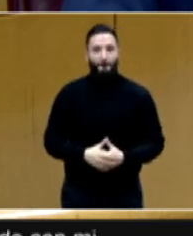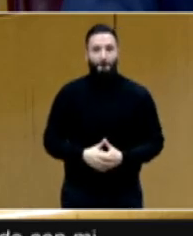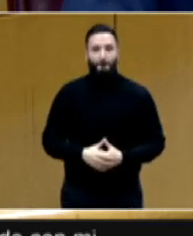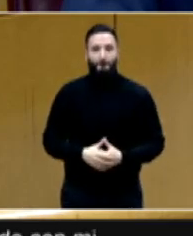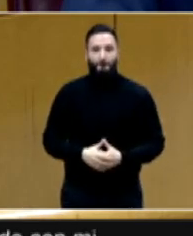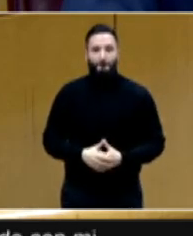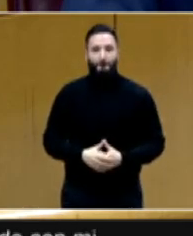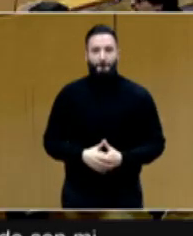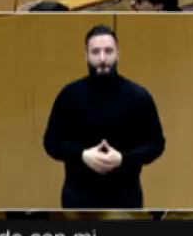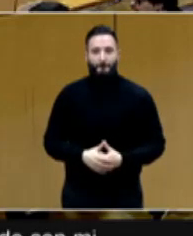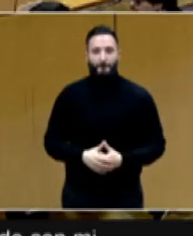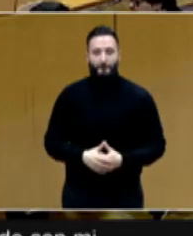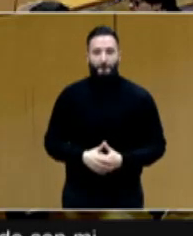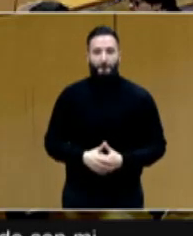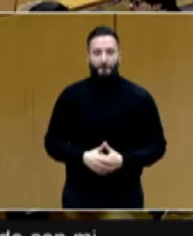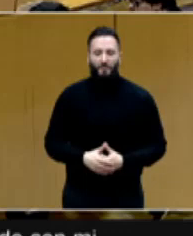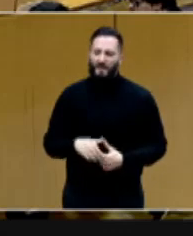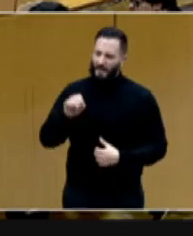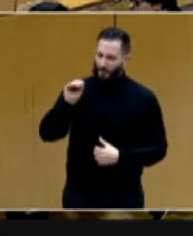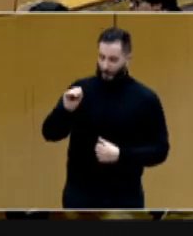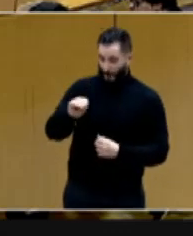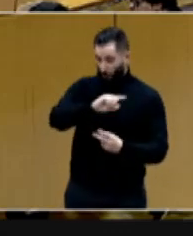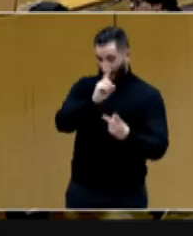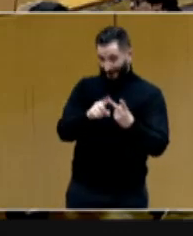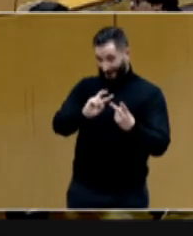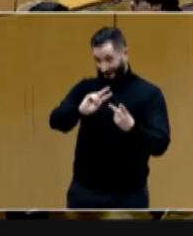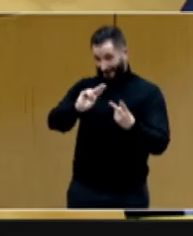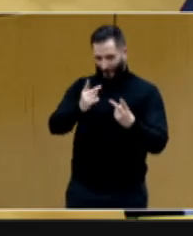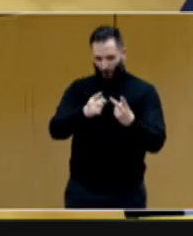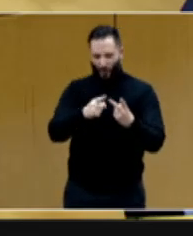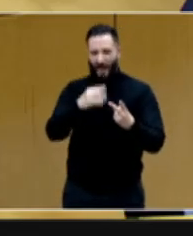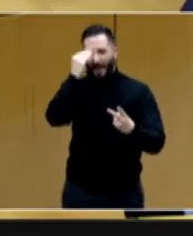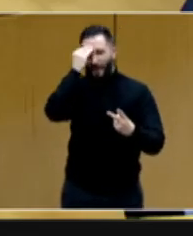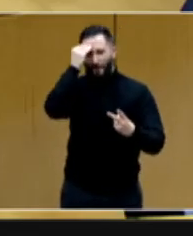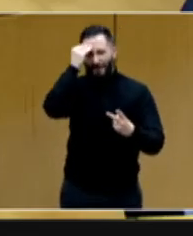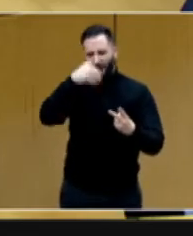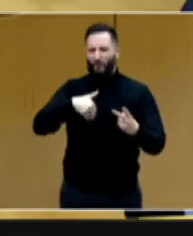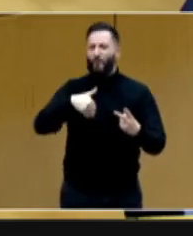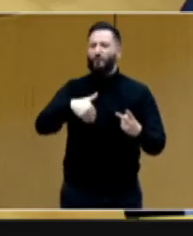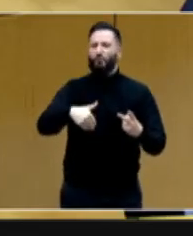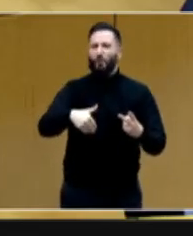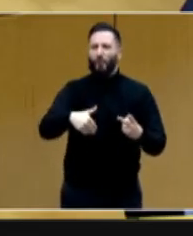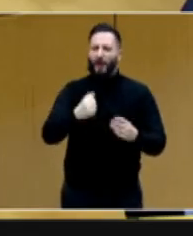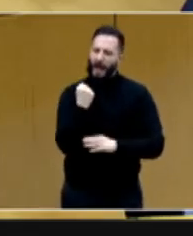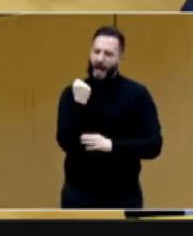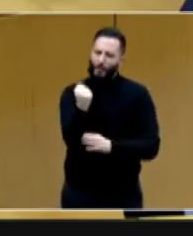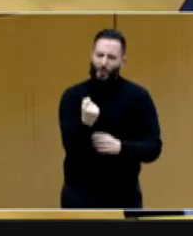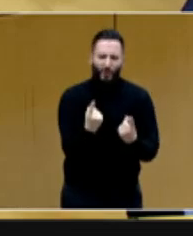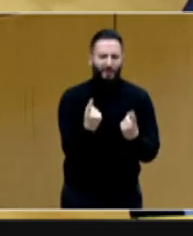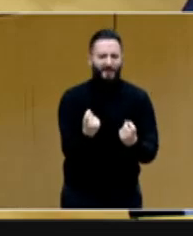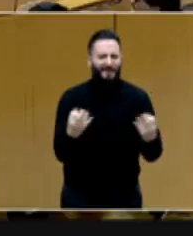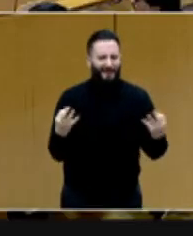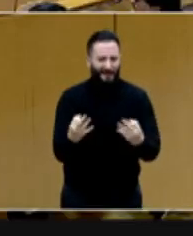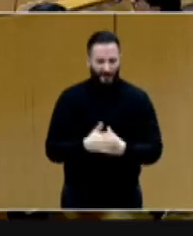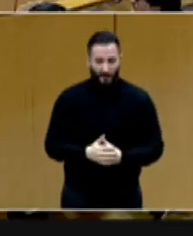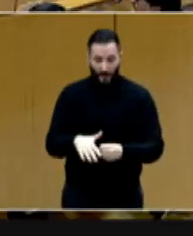muy bien y te hago una segunda pregunta Daniel en qué piensas que vas a necesitar apoyos pues por ejemplo